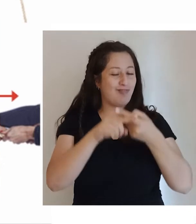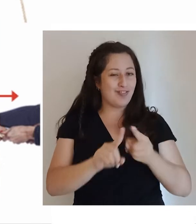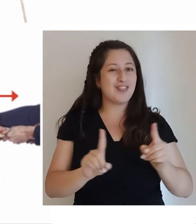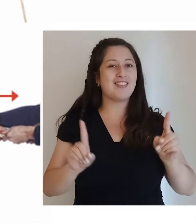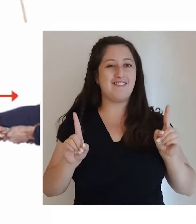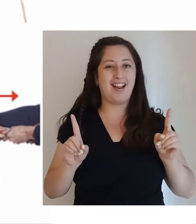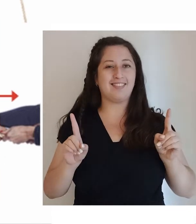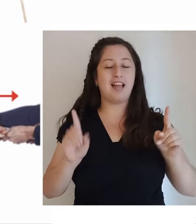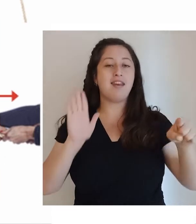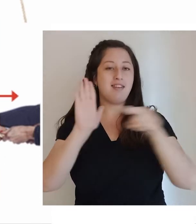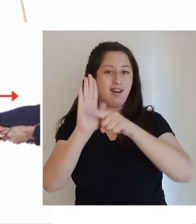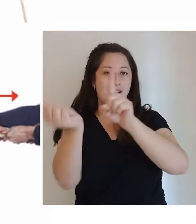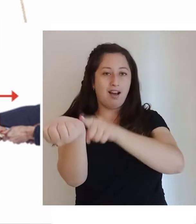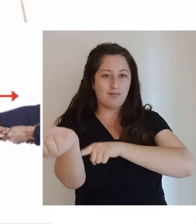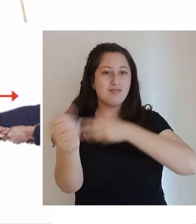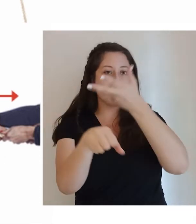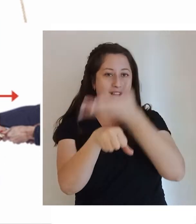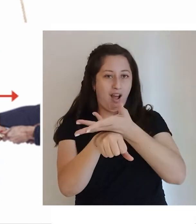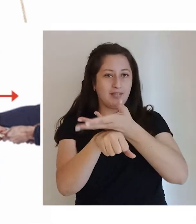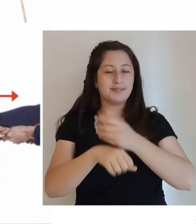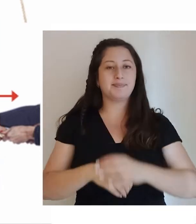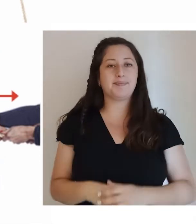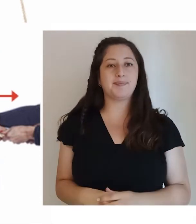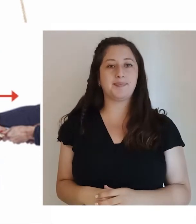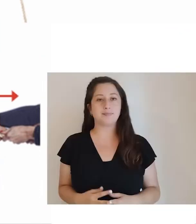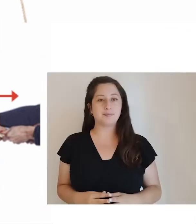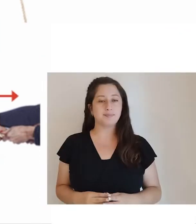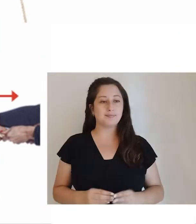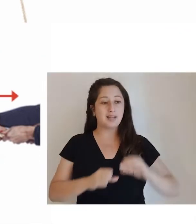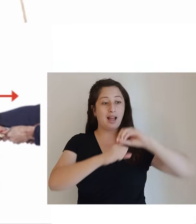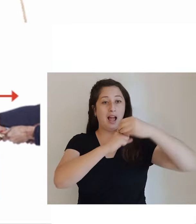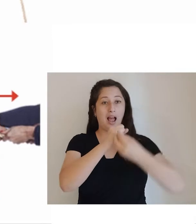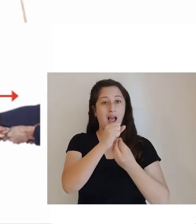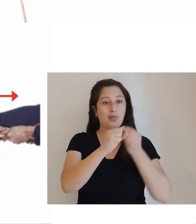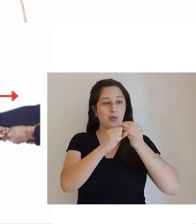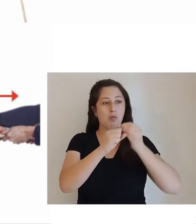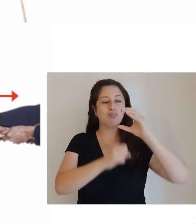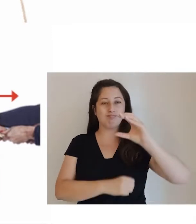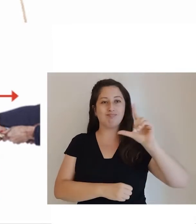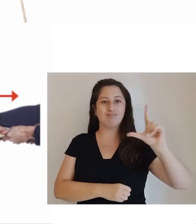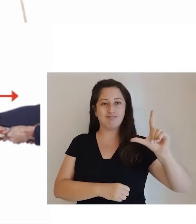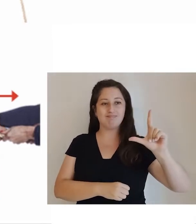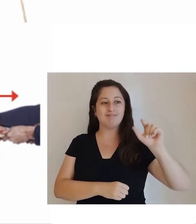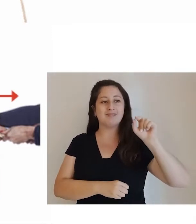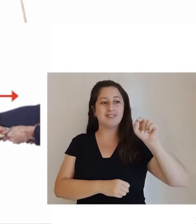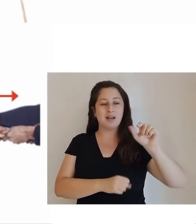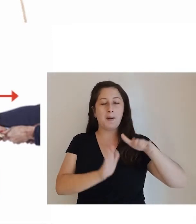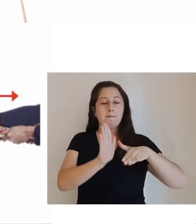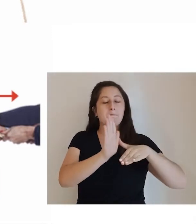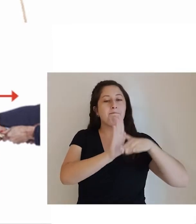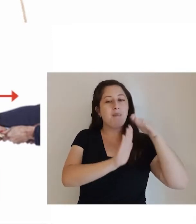diferencia de electronegatividad significativa. El átomo de cloro ejerce una